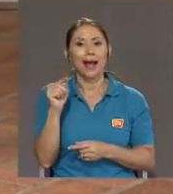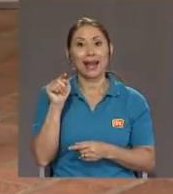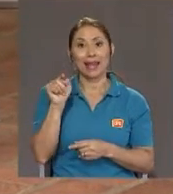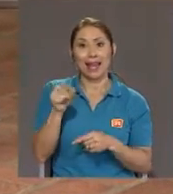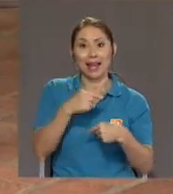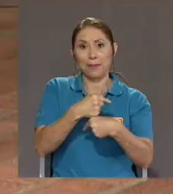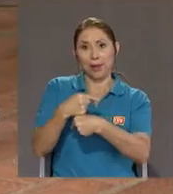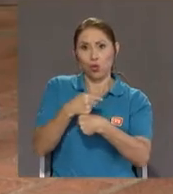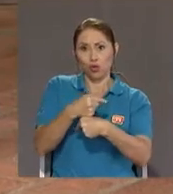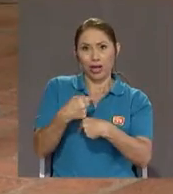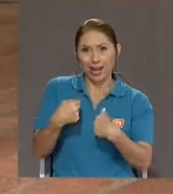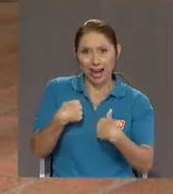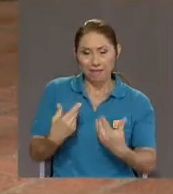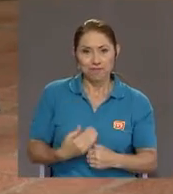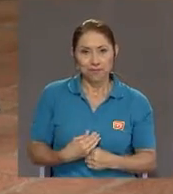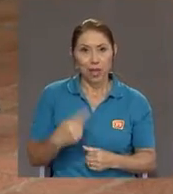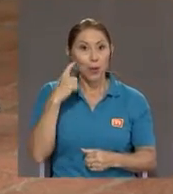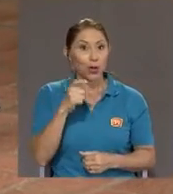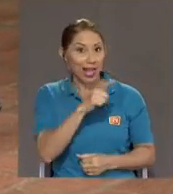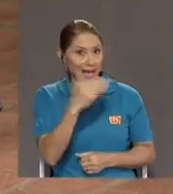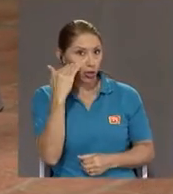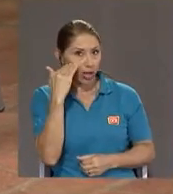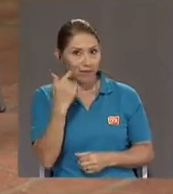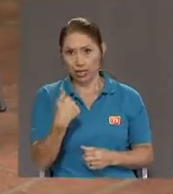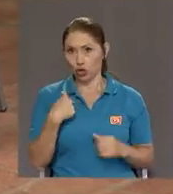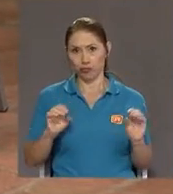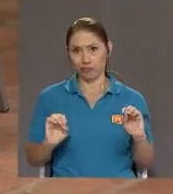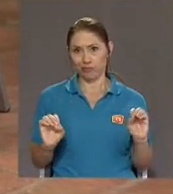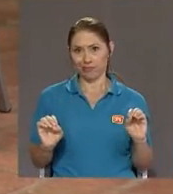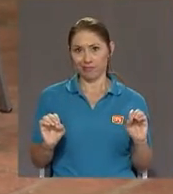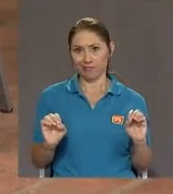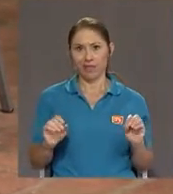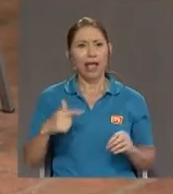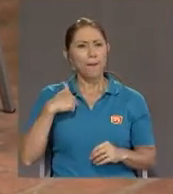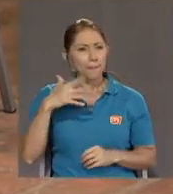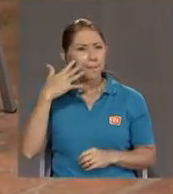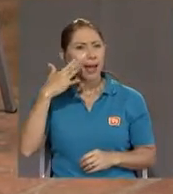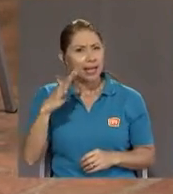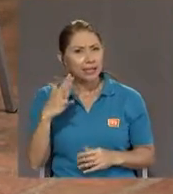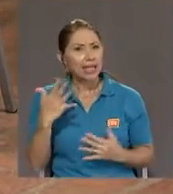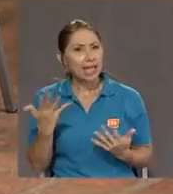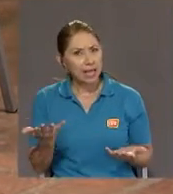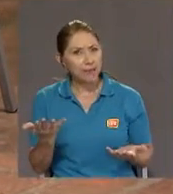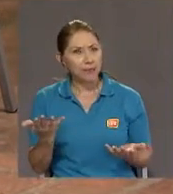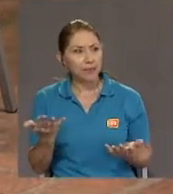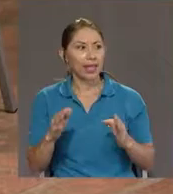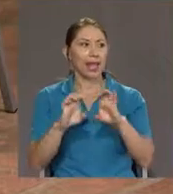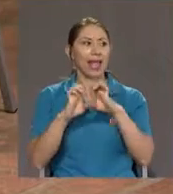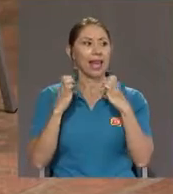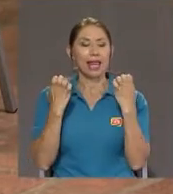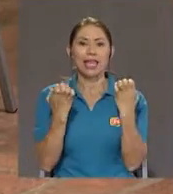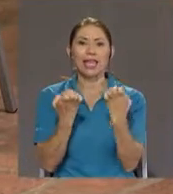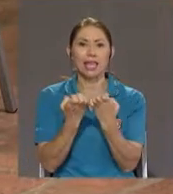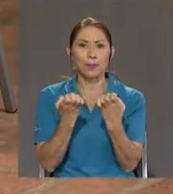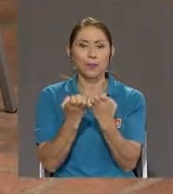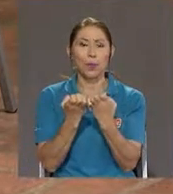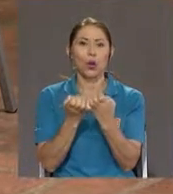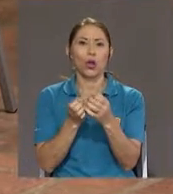corrija, porque él sí lo sabe y yo no, me parece que el equipo que encabezó